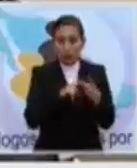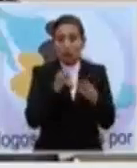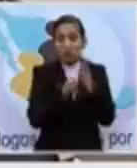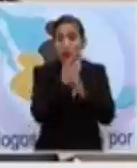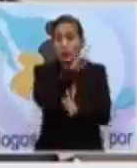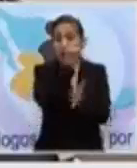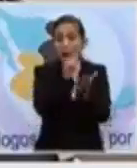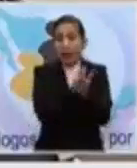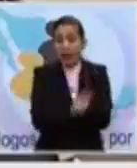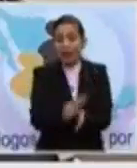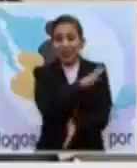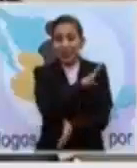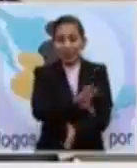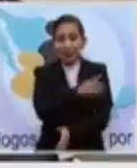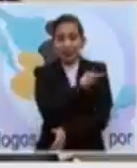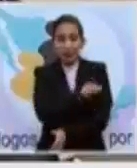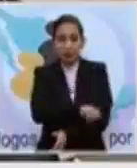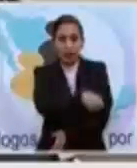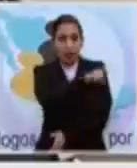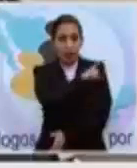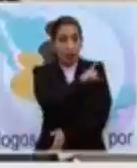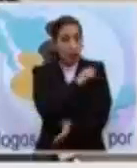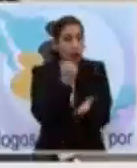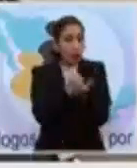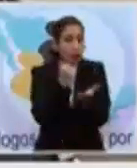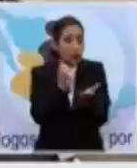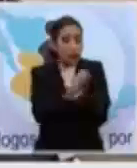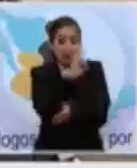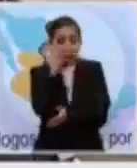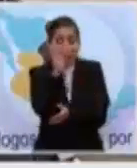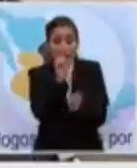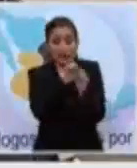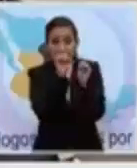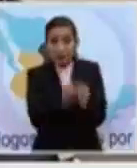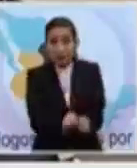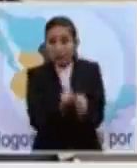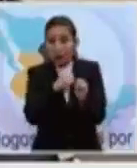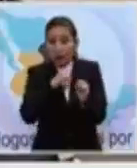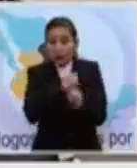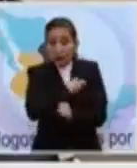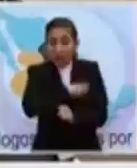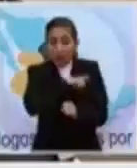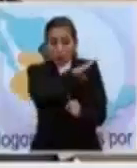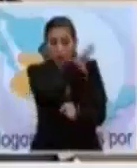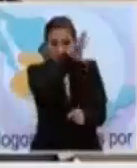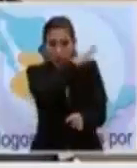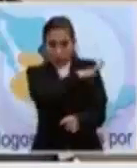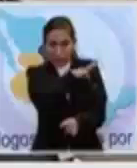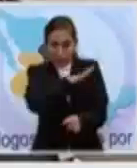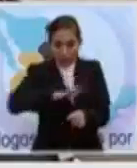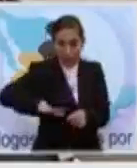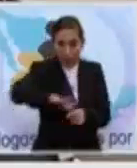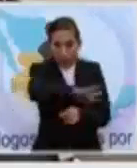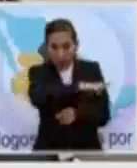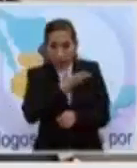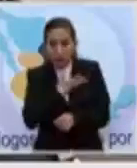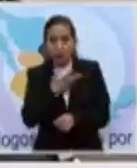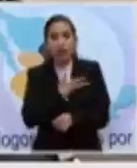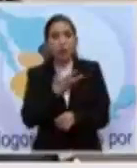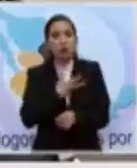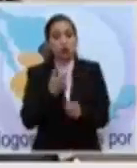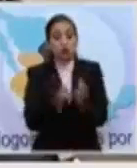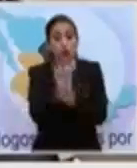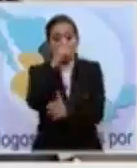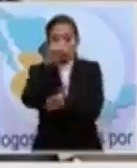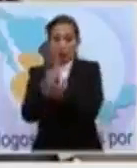nueva ley general de salud. Forzosamente, si el Sistema Nacional de Salud Universal se creara, tendríamos que tener una nueva ley general de